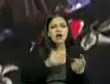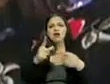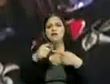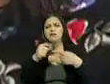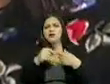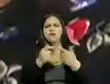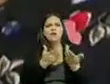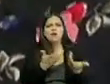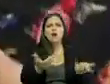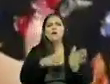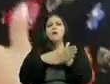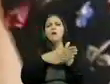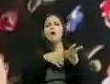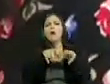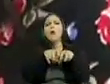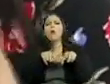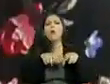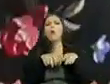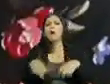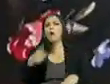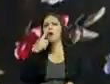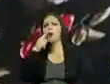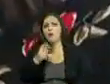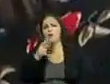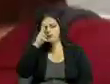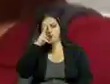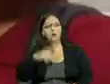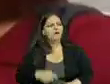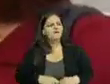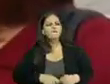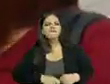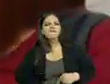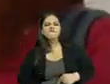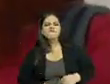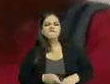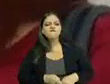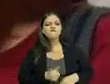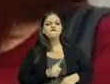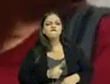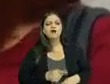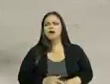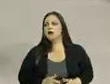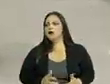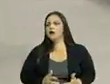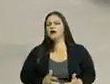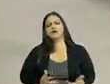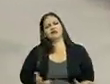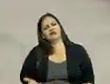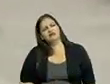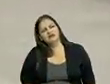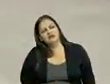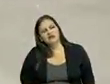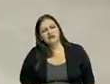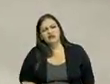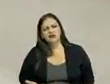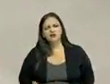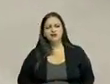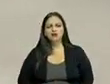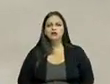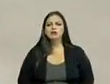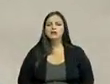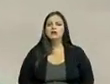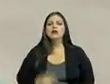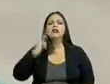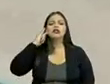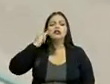Es incómodo ya. A mí en lo personal me da miedo salir sola. Ya son muchas, no solamente mujeres mayores, sino también niñas de